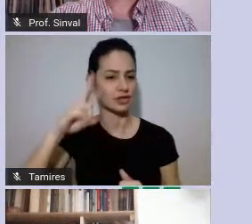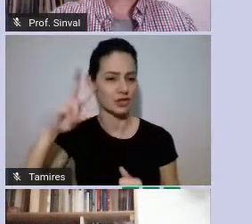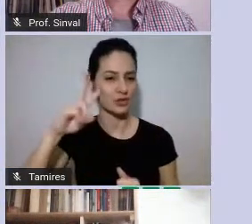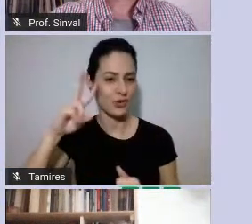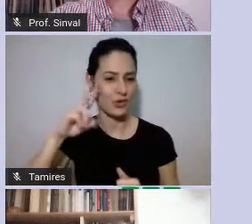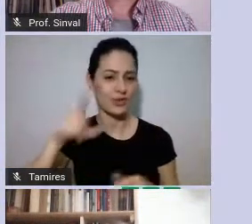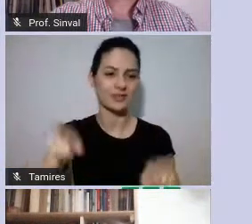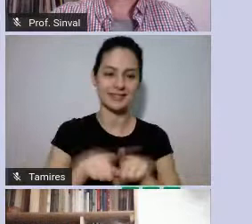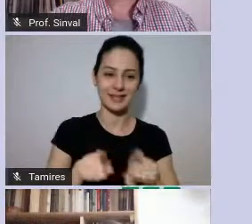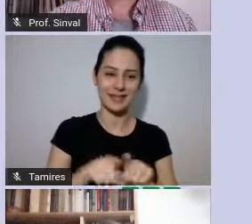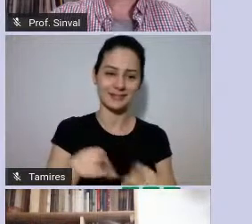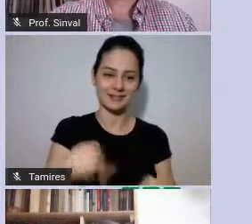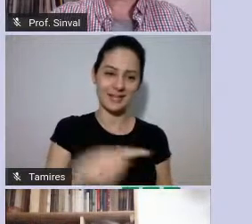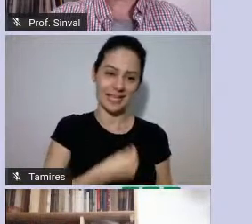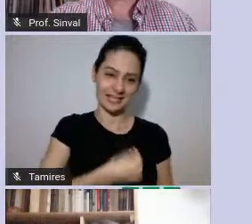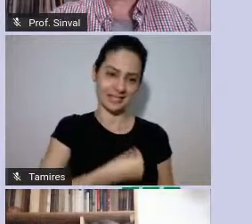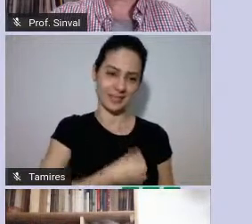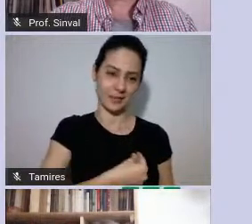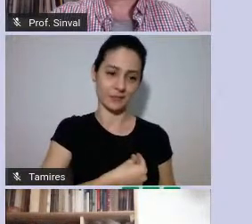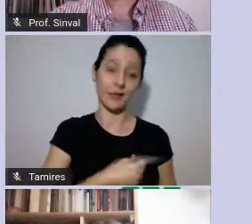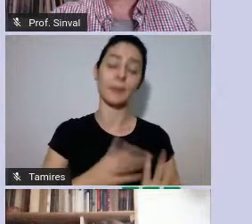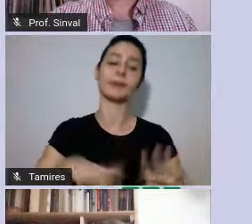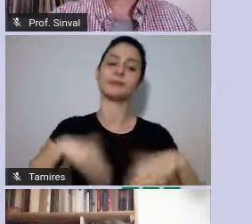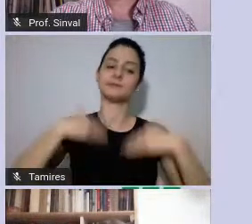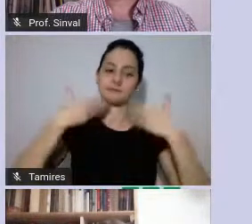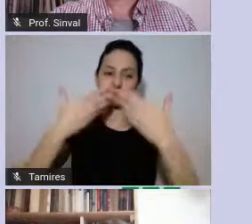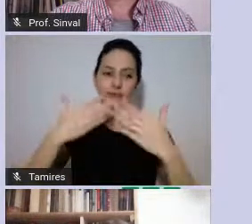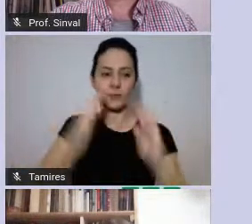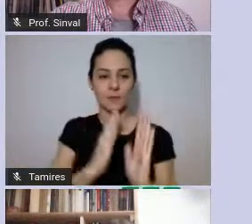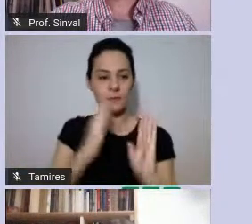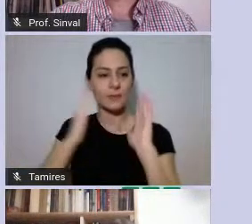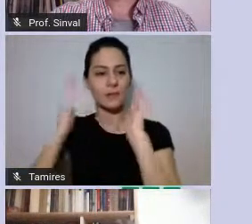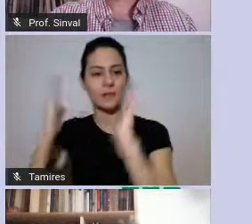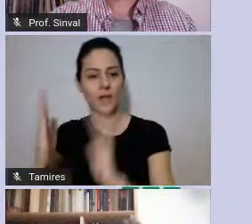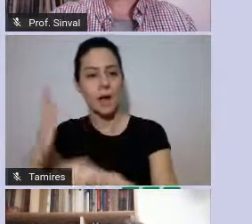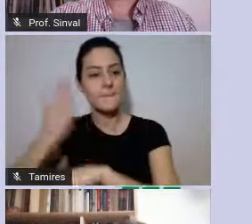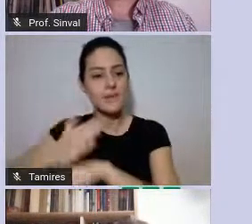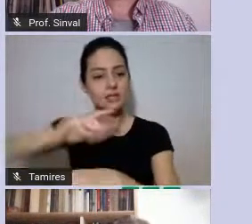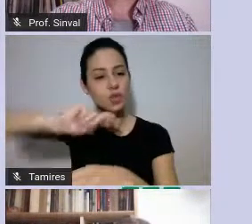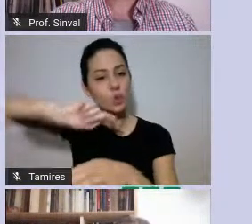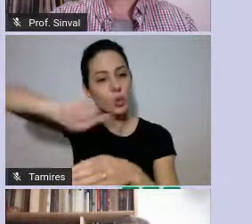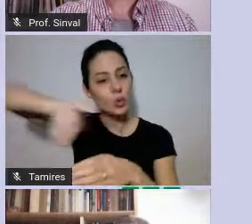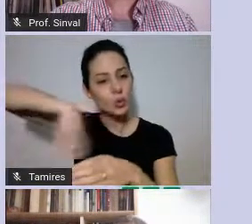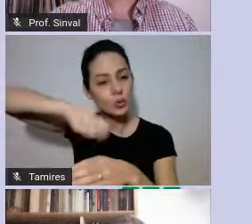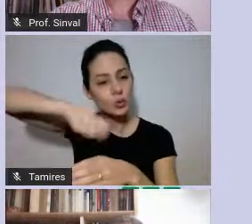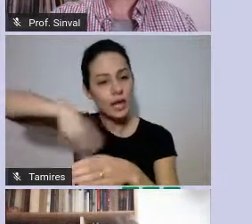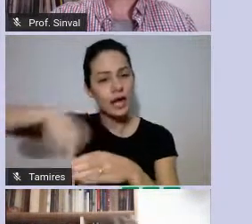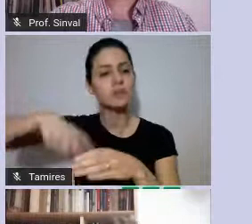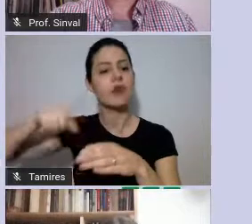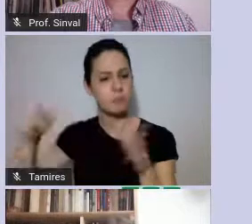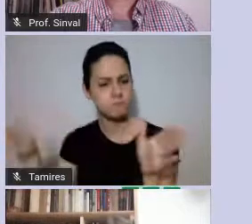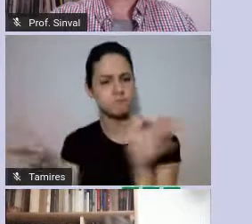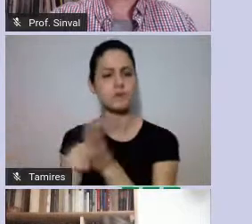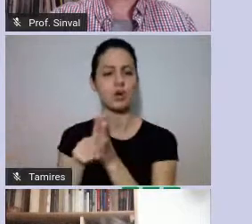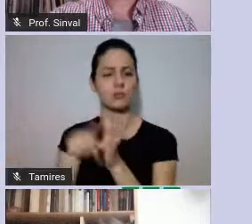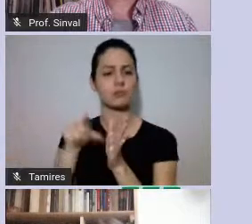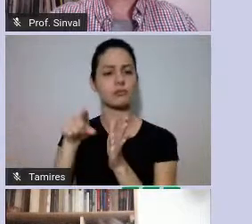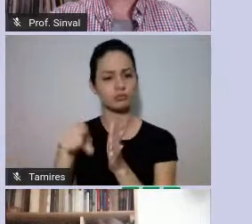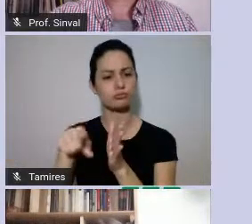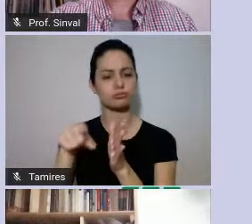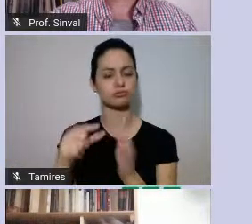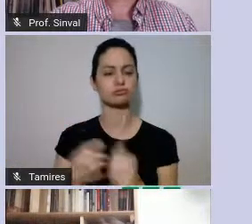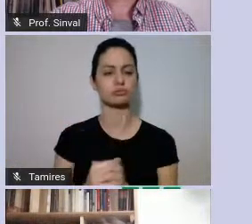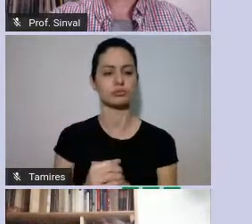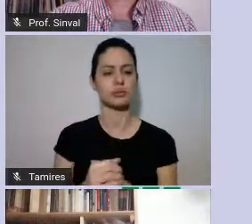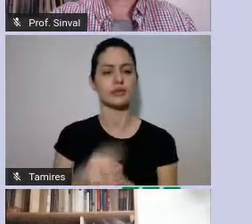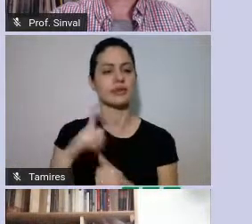sus tensiones. Finalmente, la valoración de una práctica culinaria como patrimonio y las acciones consecuentes